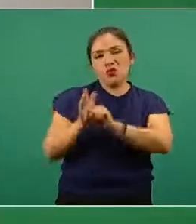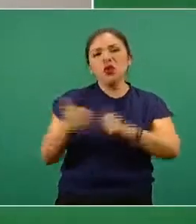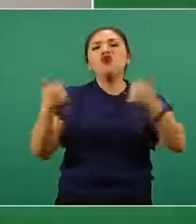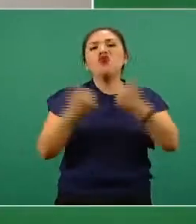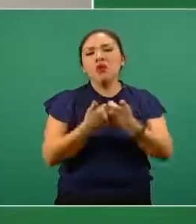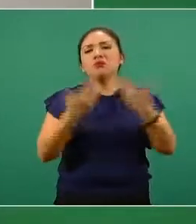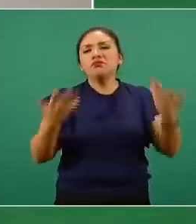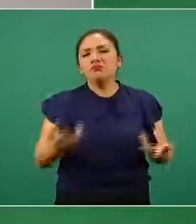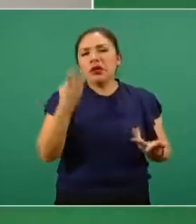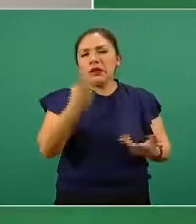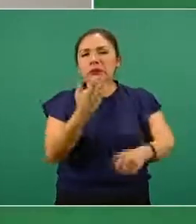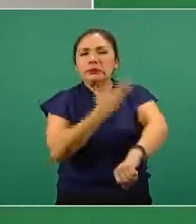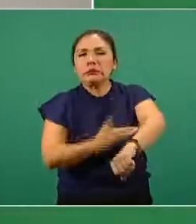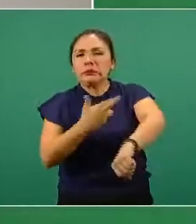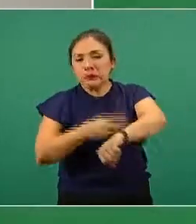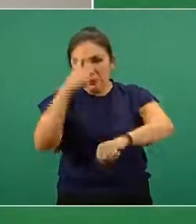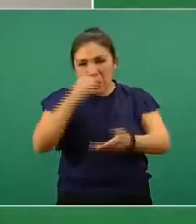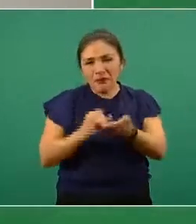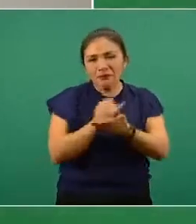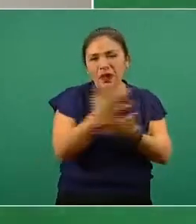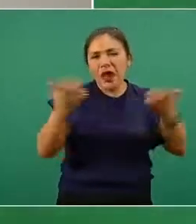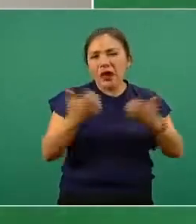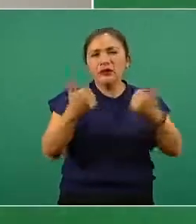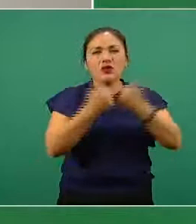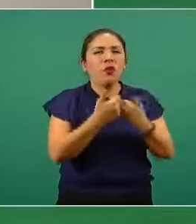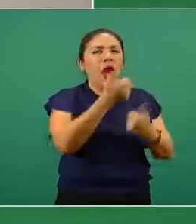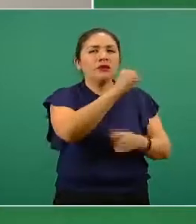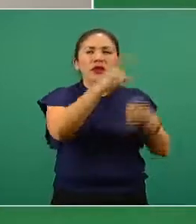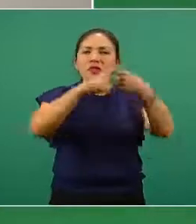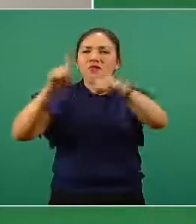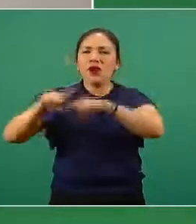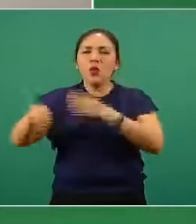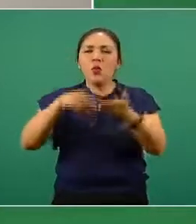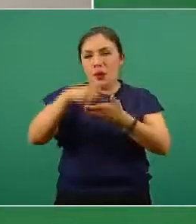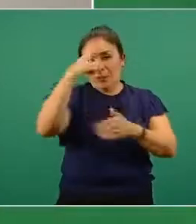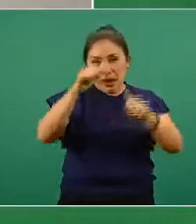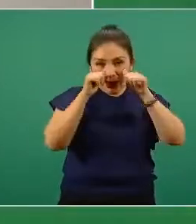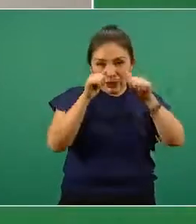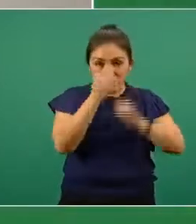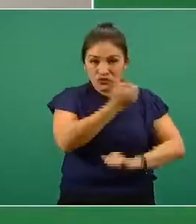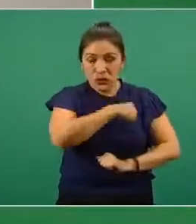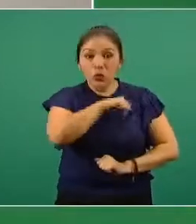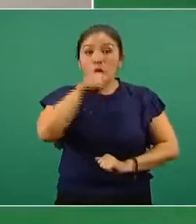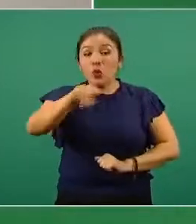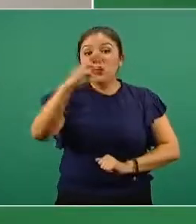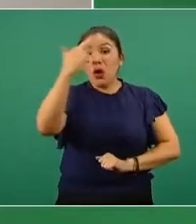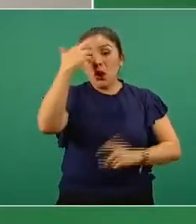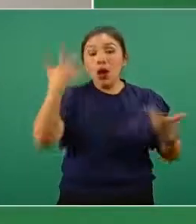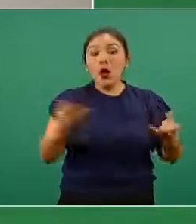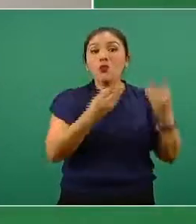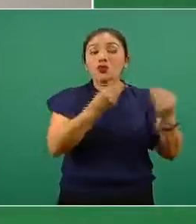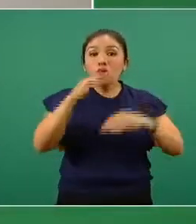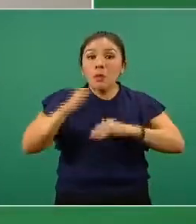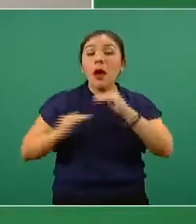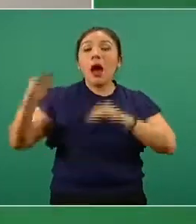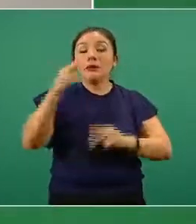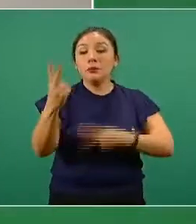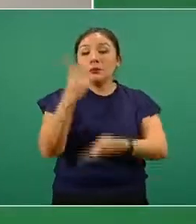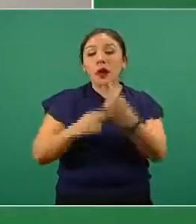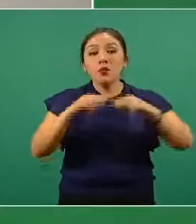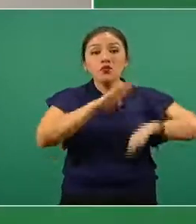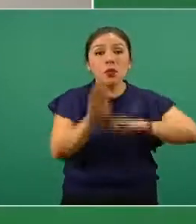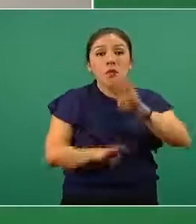mediante este proceso de dictaminación que se hace en todos los servicios de salud. Hay que recordar que el exceso de mortalidad que